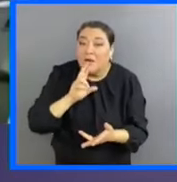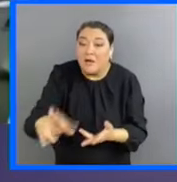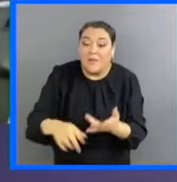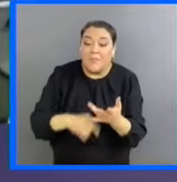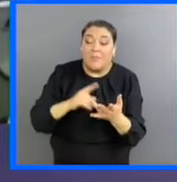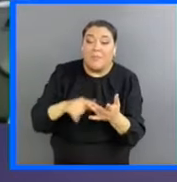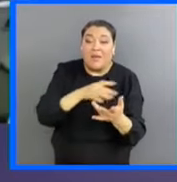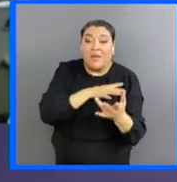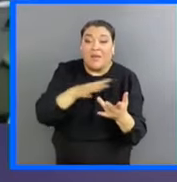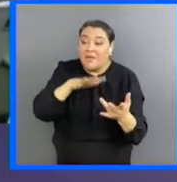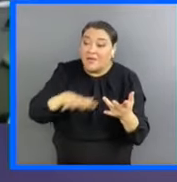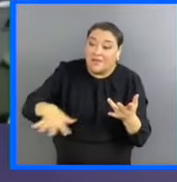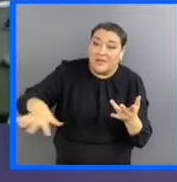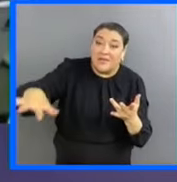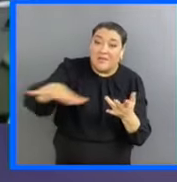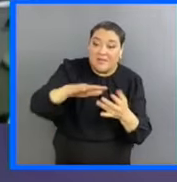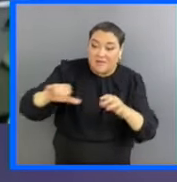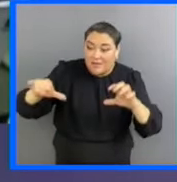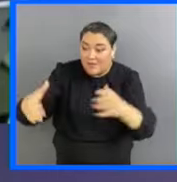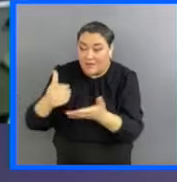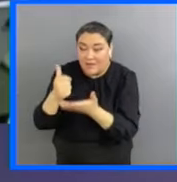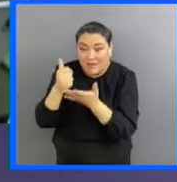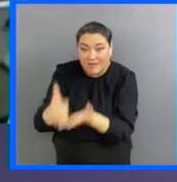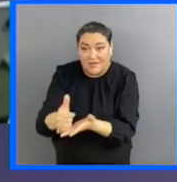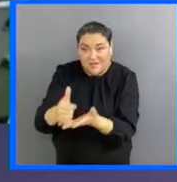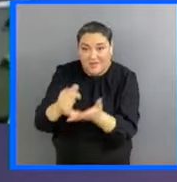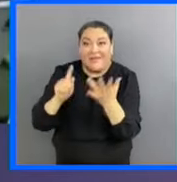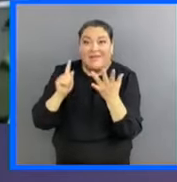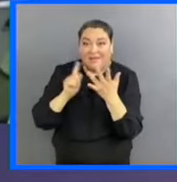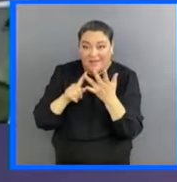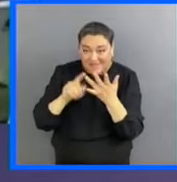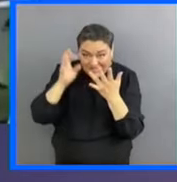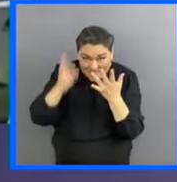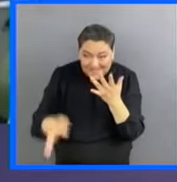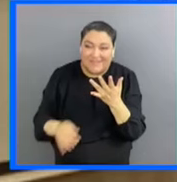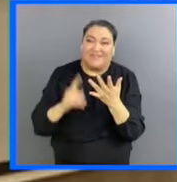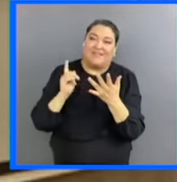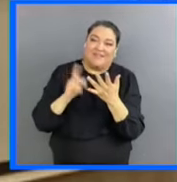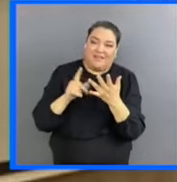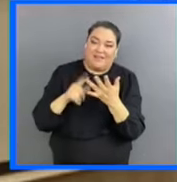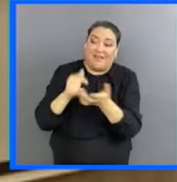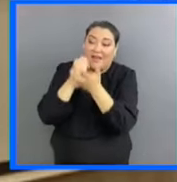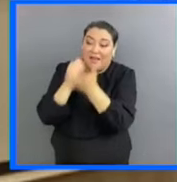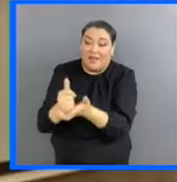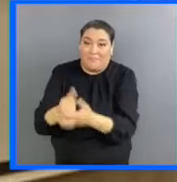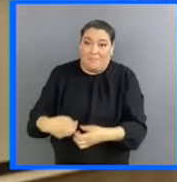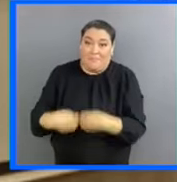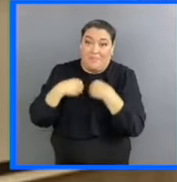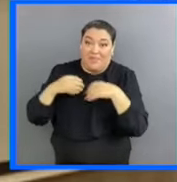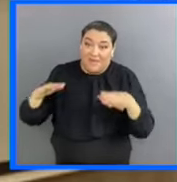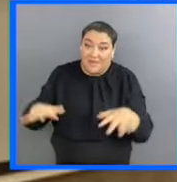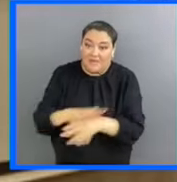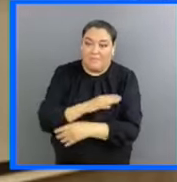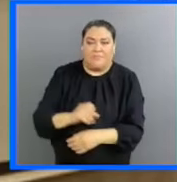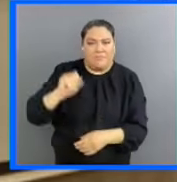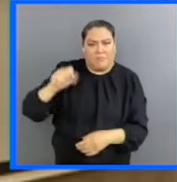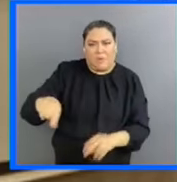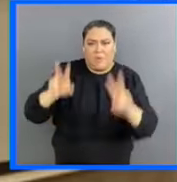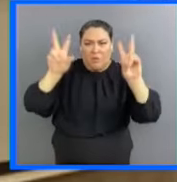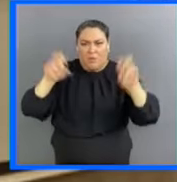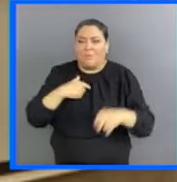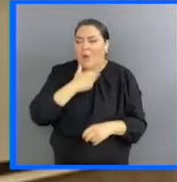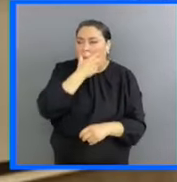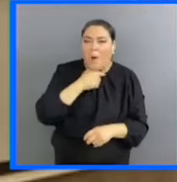permiten los colectivos promoventes, transformarles su realidad. En la mesa sobre paridad de género y